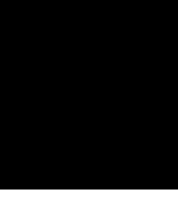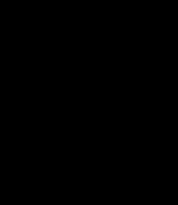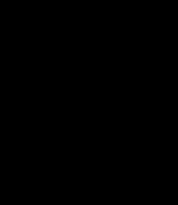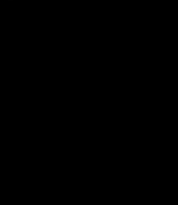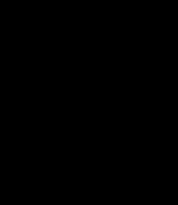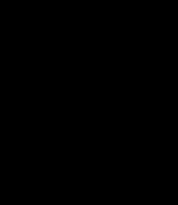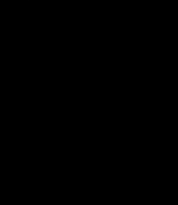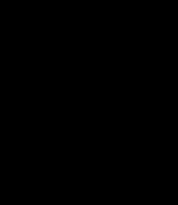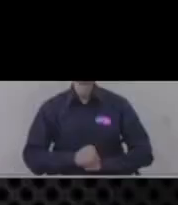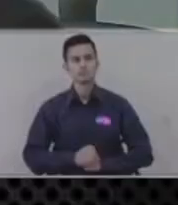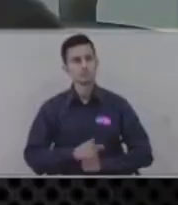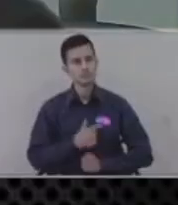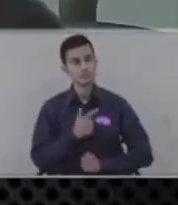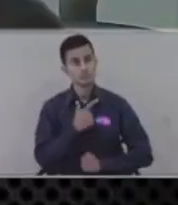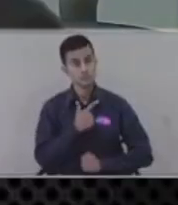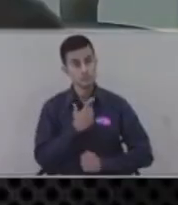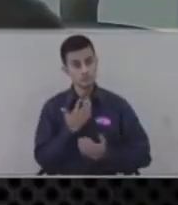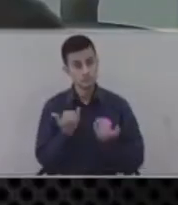criminal